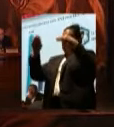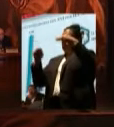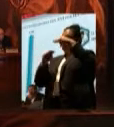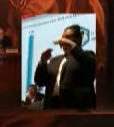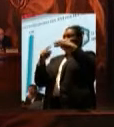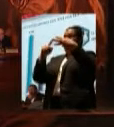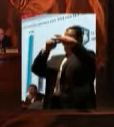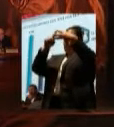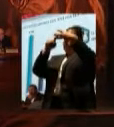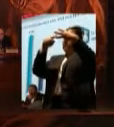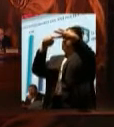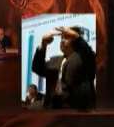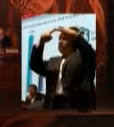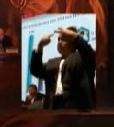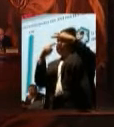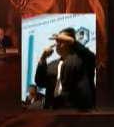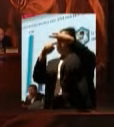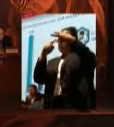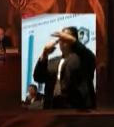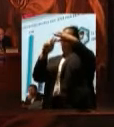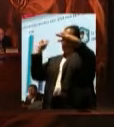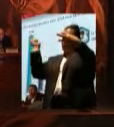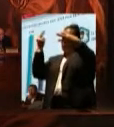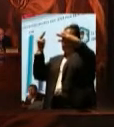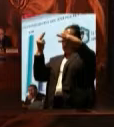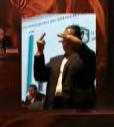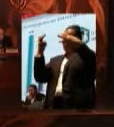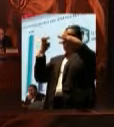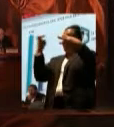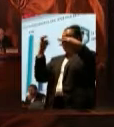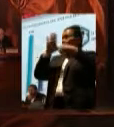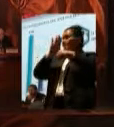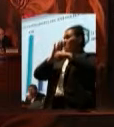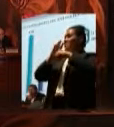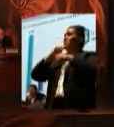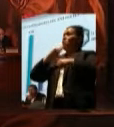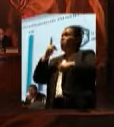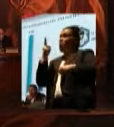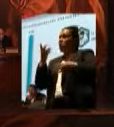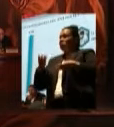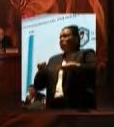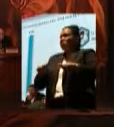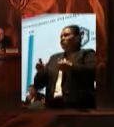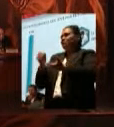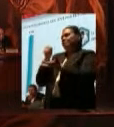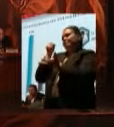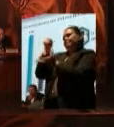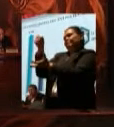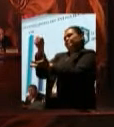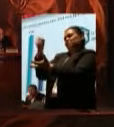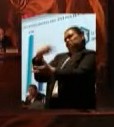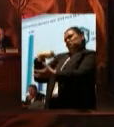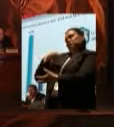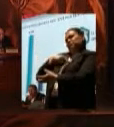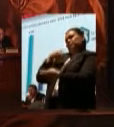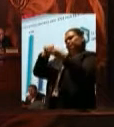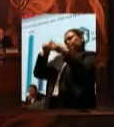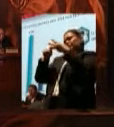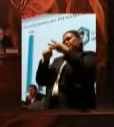del estado, tal y como lo manifestó el gobernador durante el reciente informe del